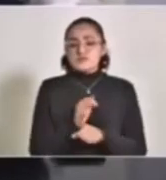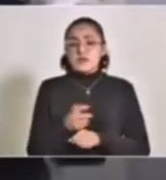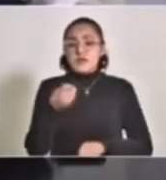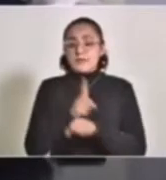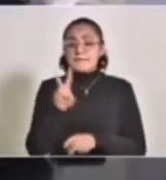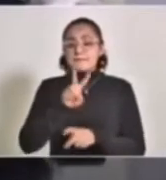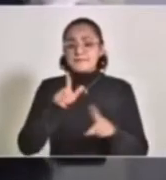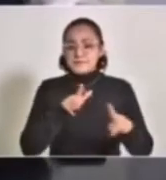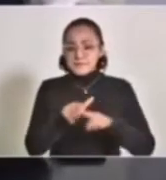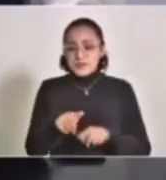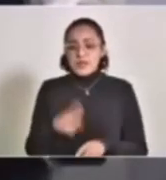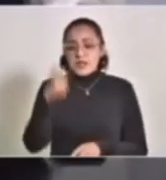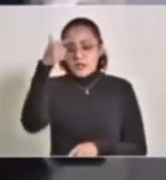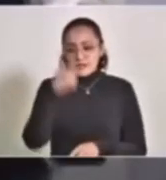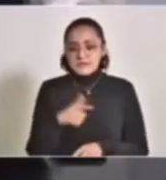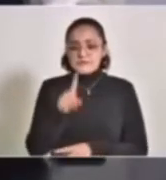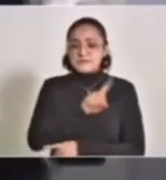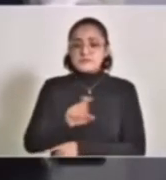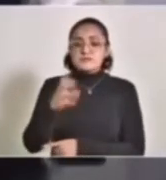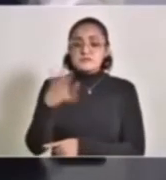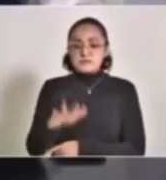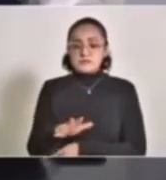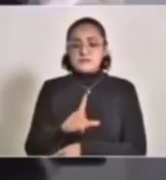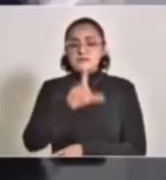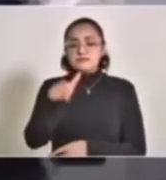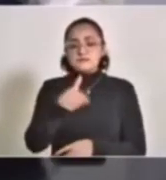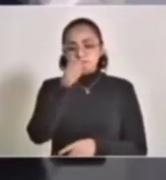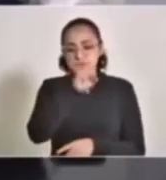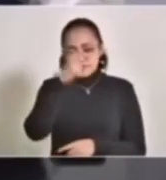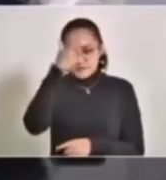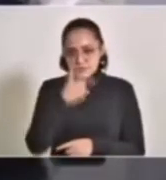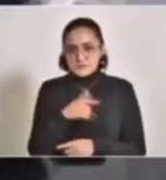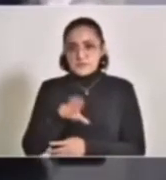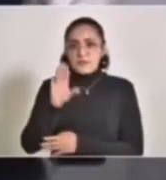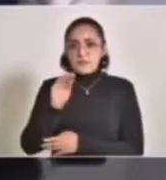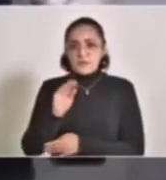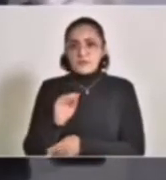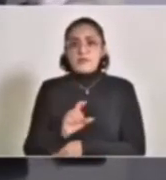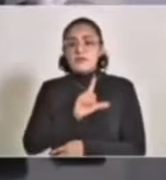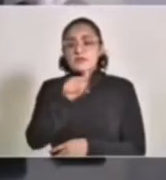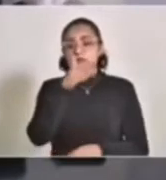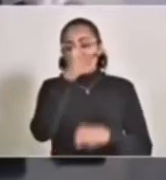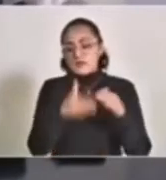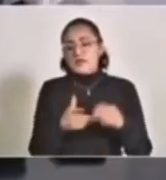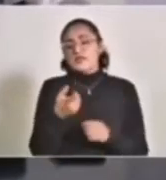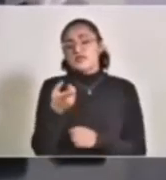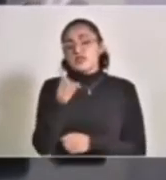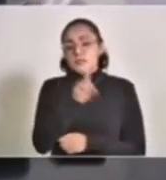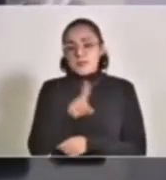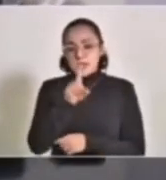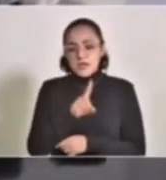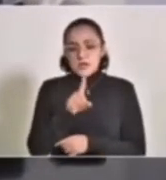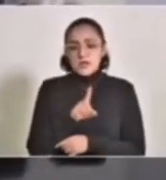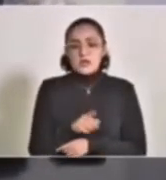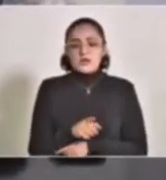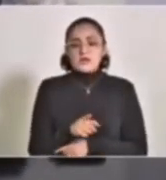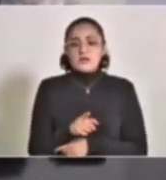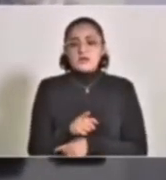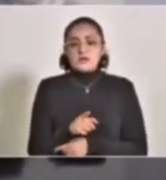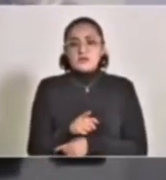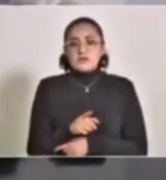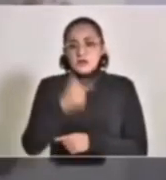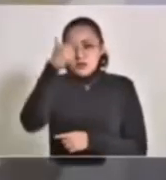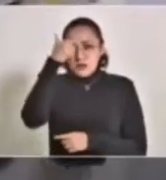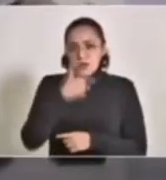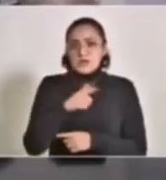del viernes en la noche, 110, a corte del sábado, 90, y a corte del domingo, en